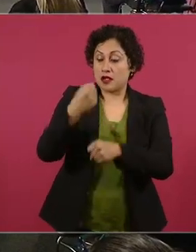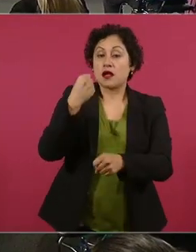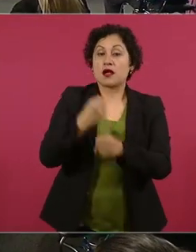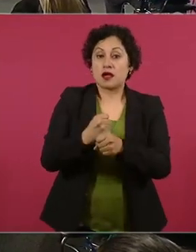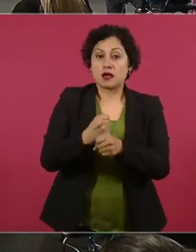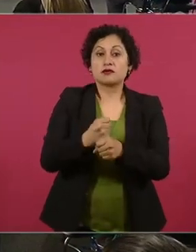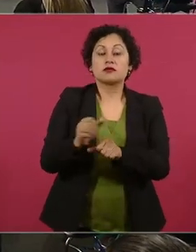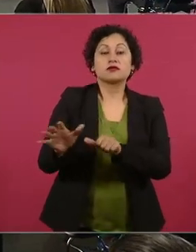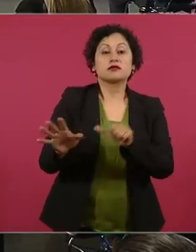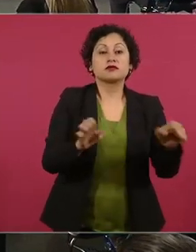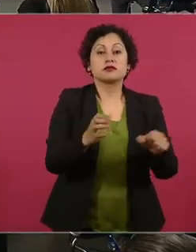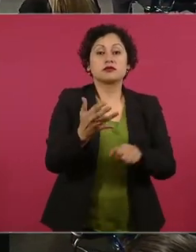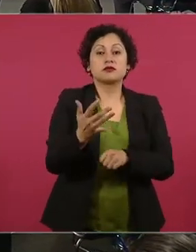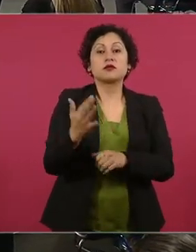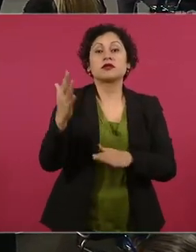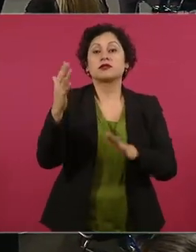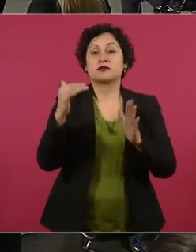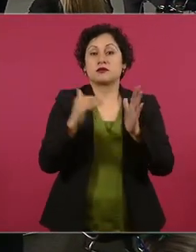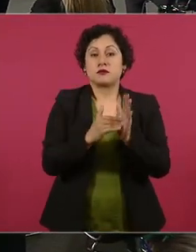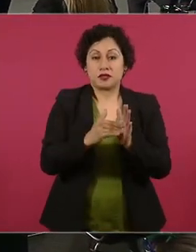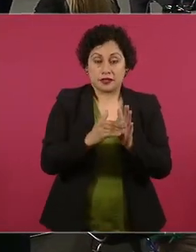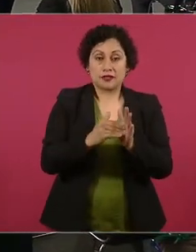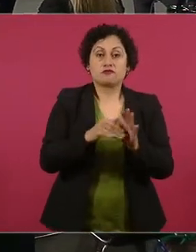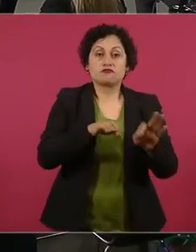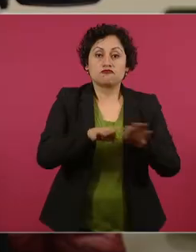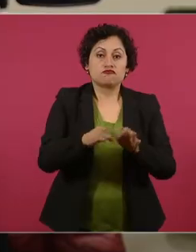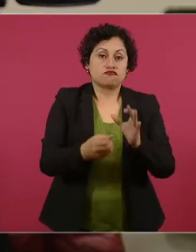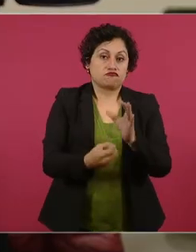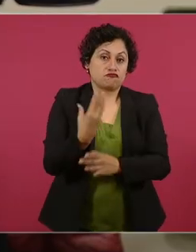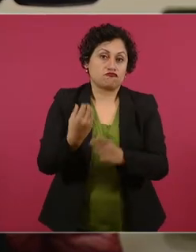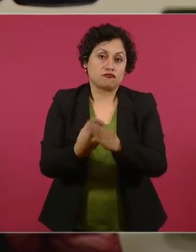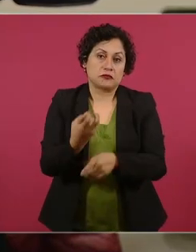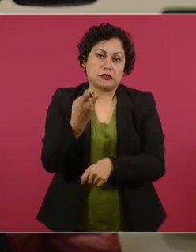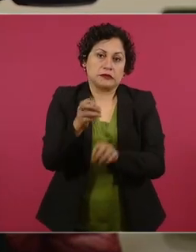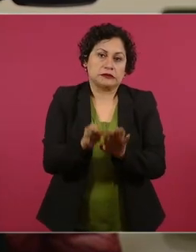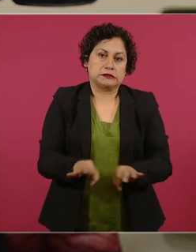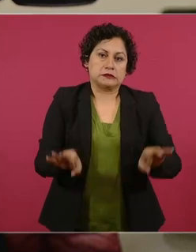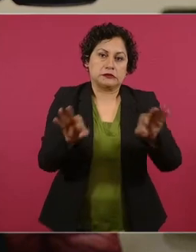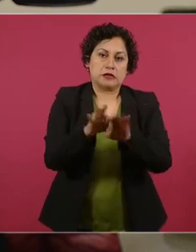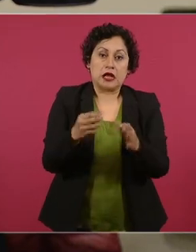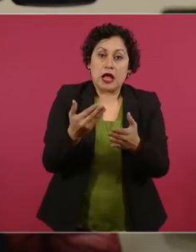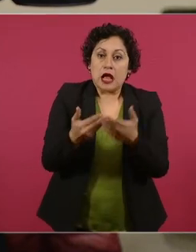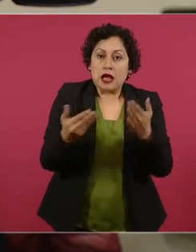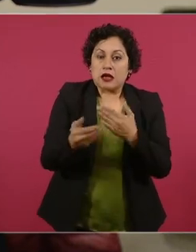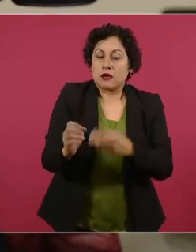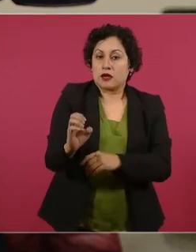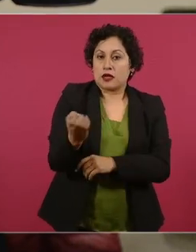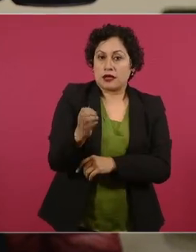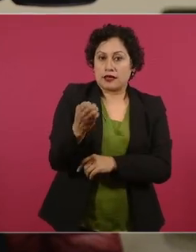de 655,000 empleos. Es un dato importante. Y ahora en enero tuvimos también un